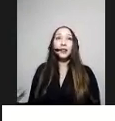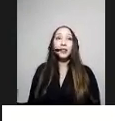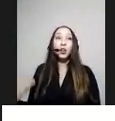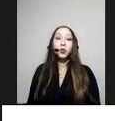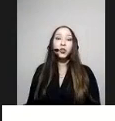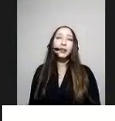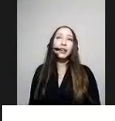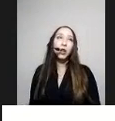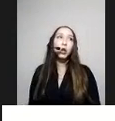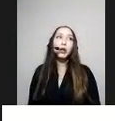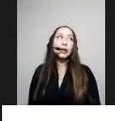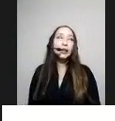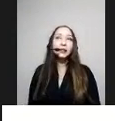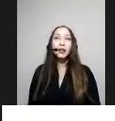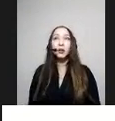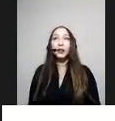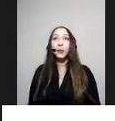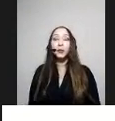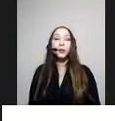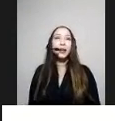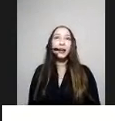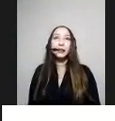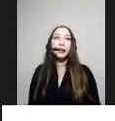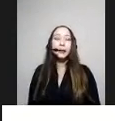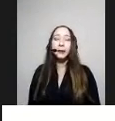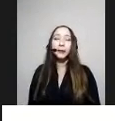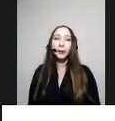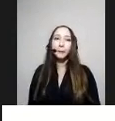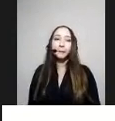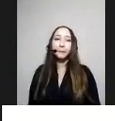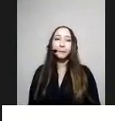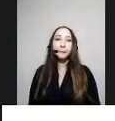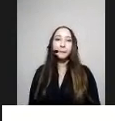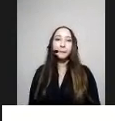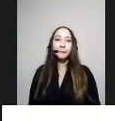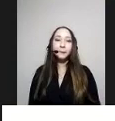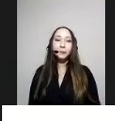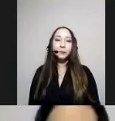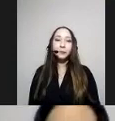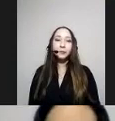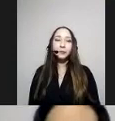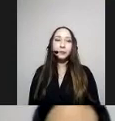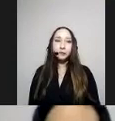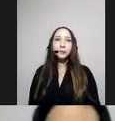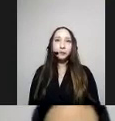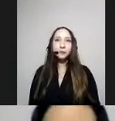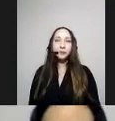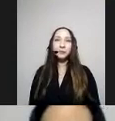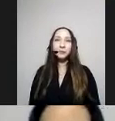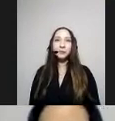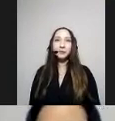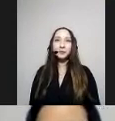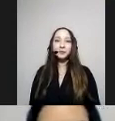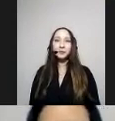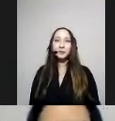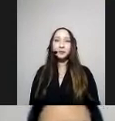depende de cómo se maneje con los clientes, con las responsabilidades que tenga del día a día. Ok, excelente.